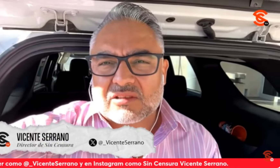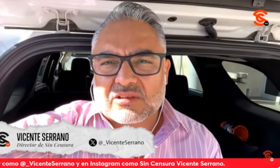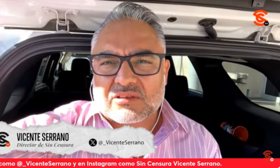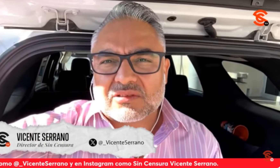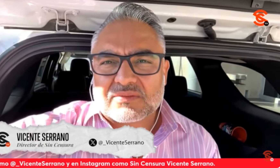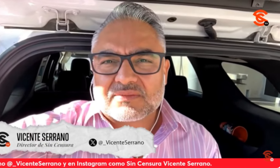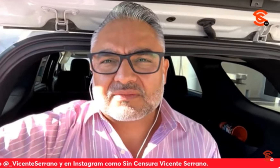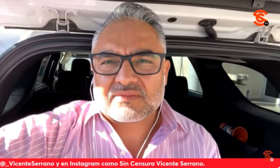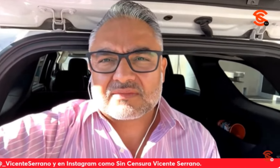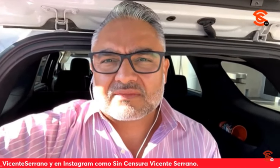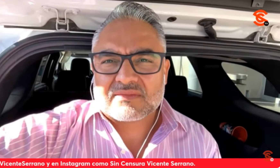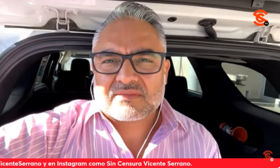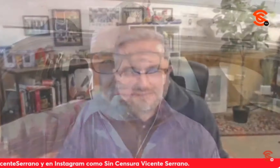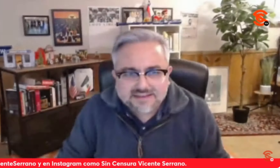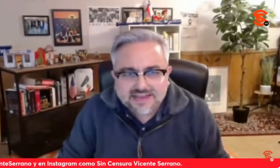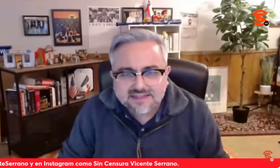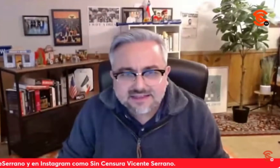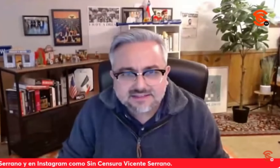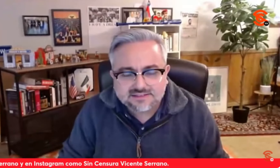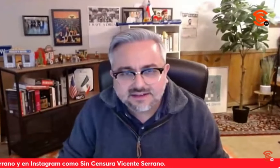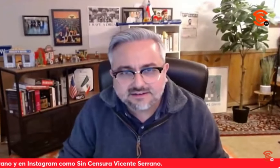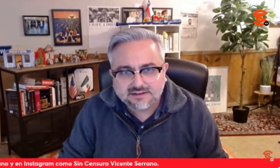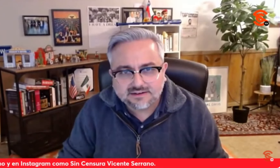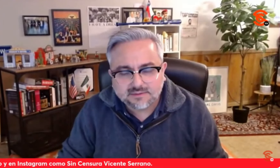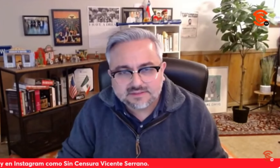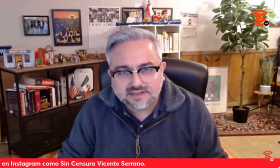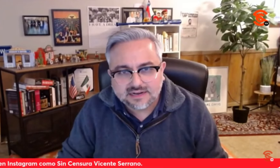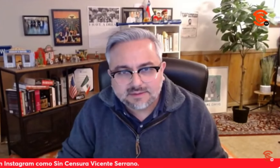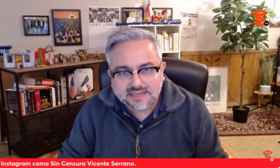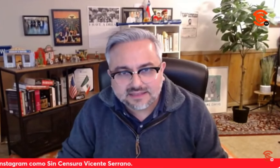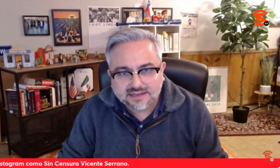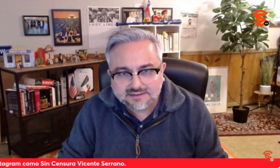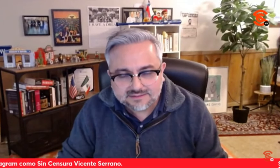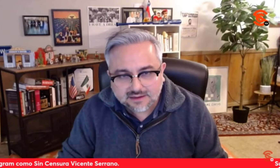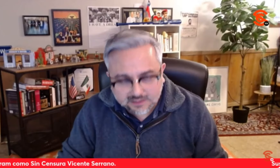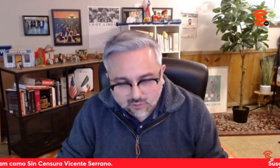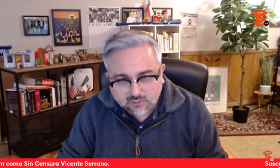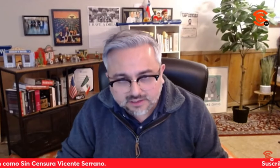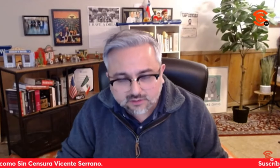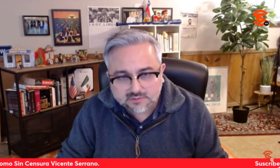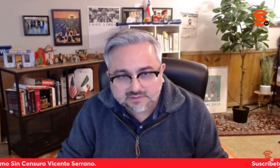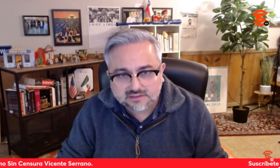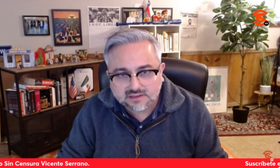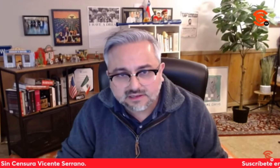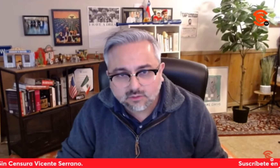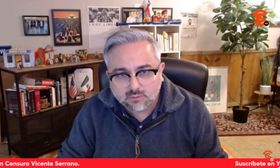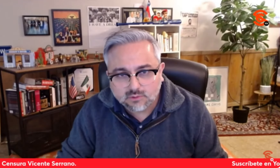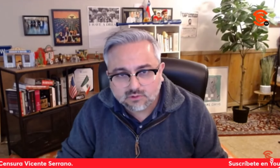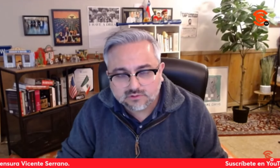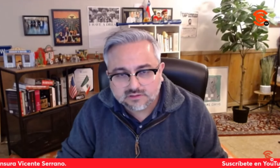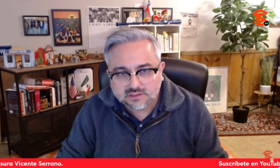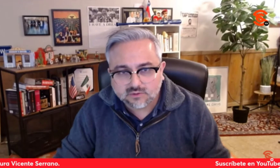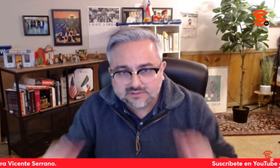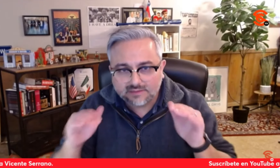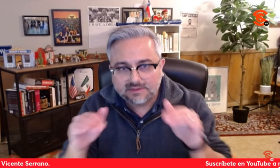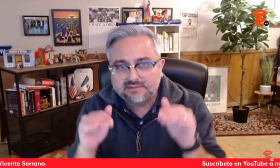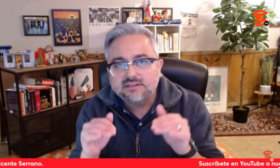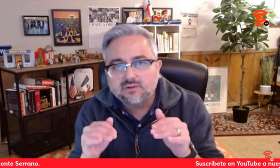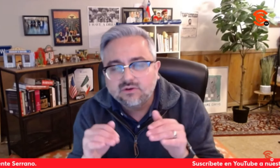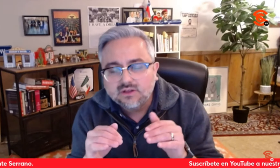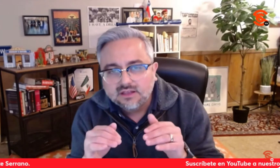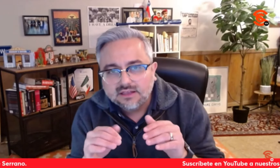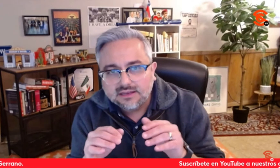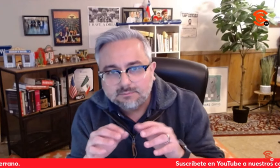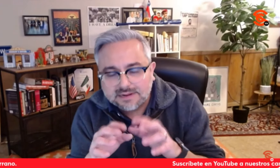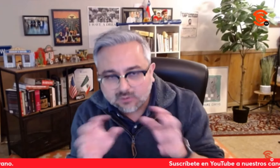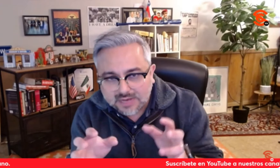mi querido Toño. Más allá de intentar reventar la mañanera, se está, creo, querido Vicente, querido público consentidor,